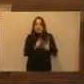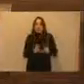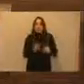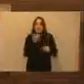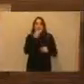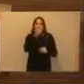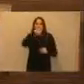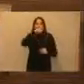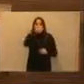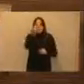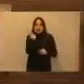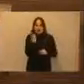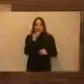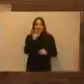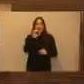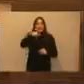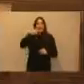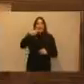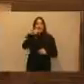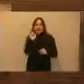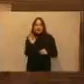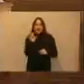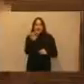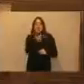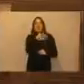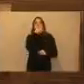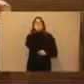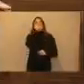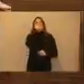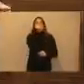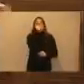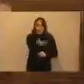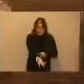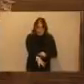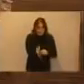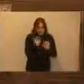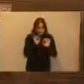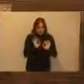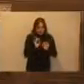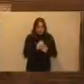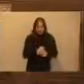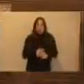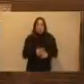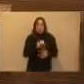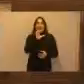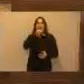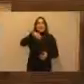Endesa, Enel o Enagás dan vergüenza ajena. Un ejemplo: Enagás,